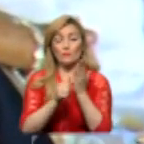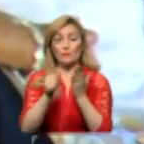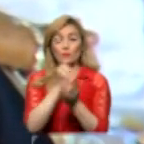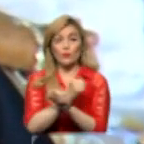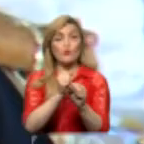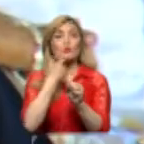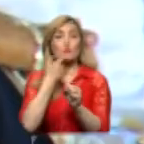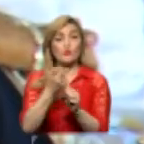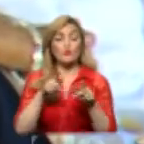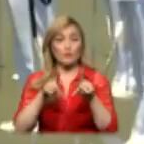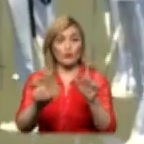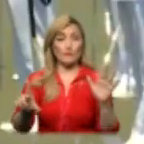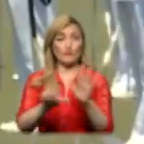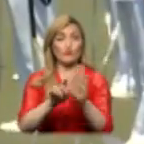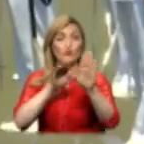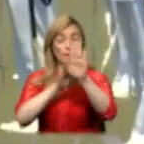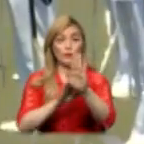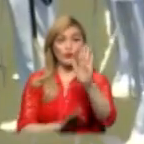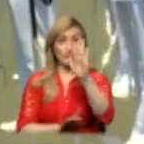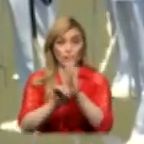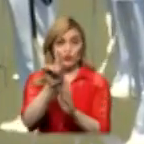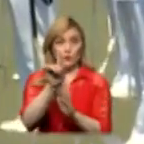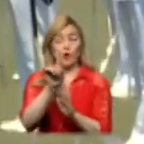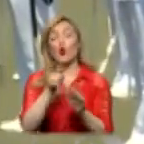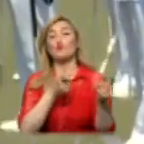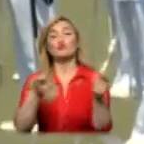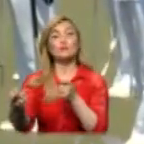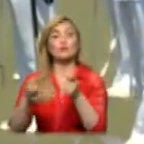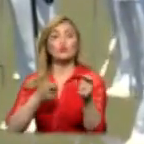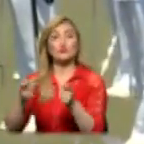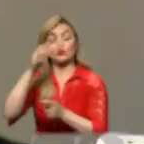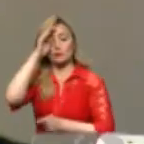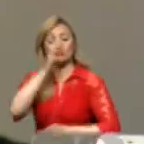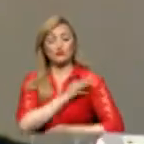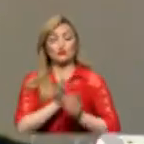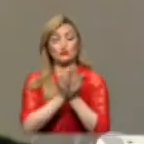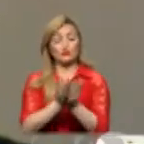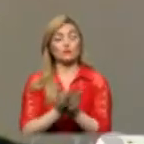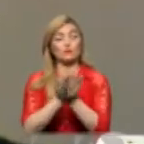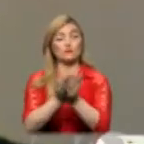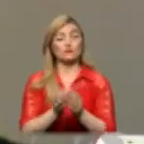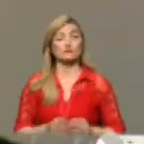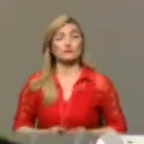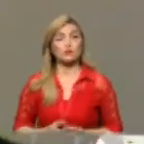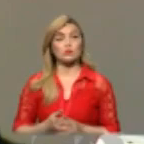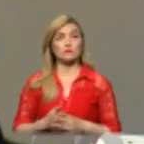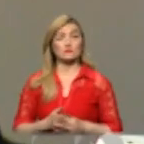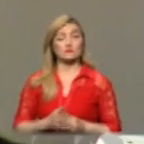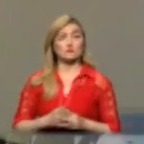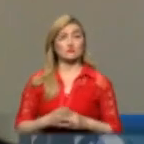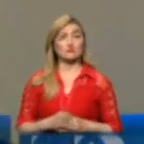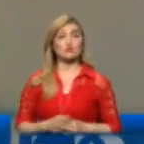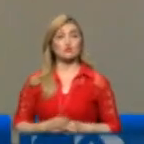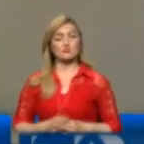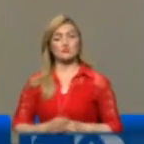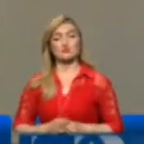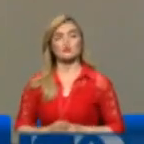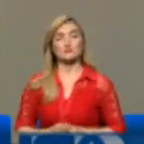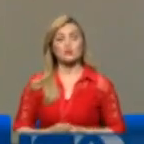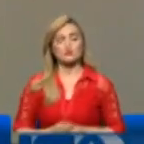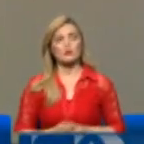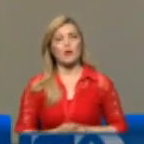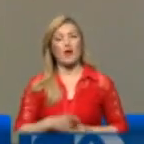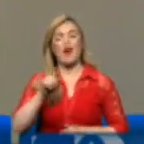tener una ley que garantice el desarrollo de las operaciones navales. No podríamos hablar de proyecciones si es que no tenemos